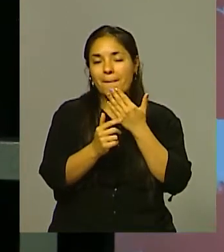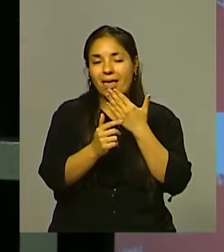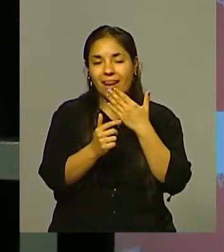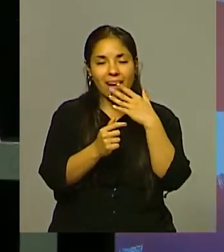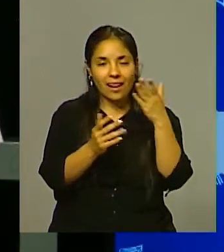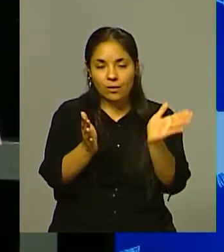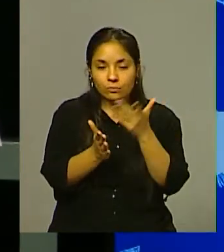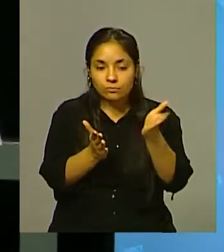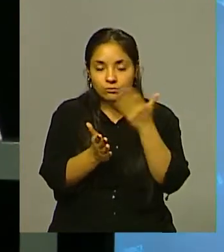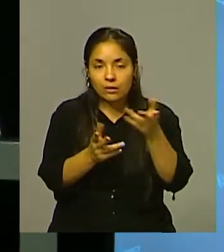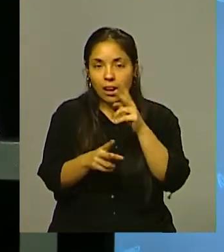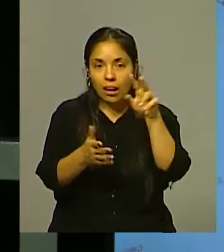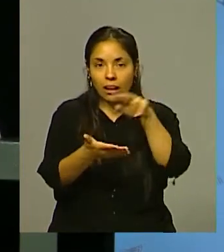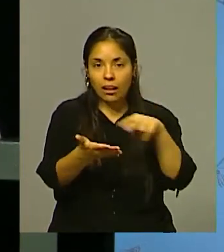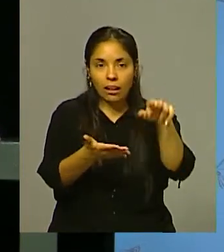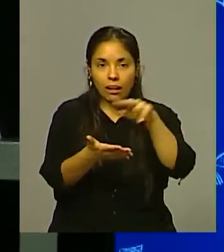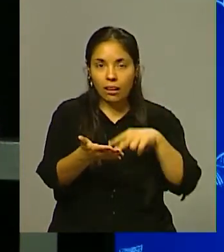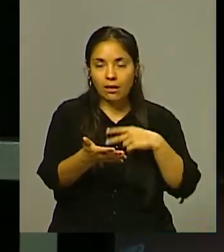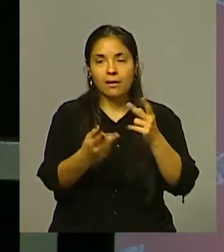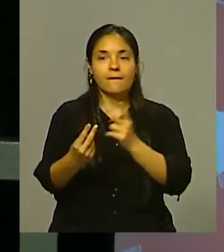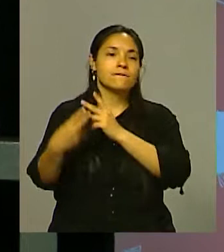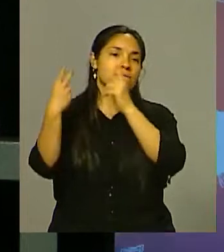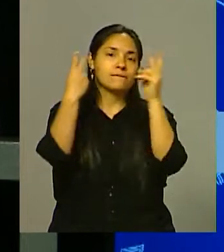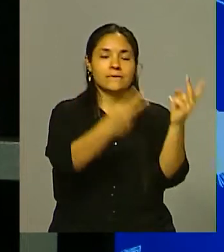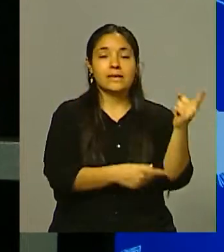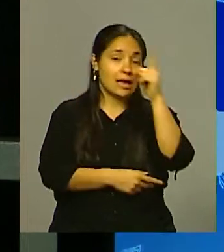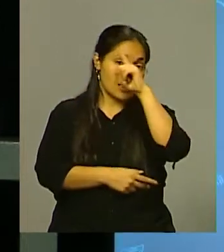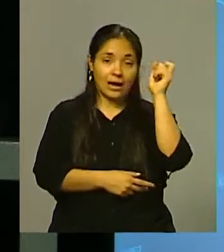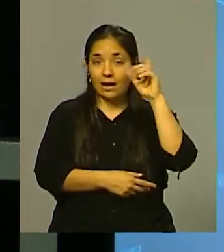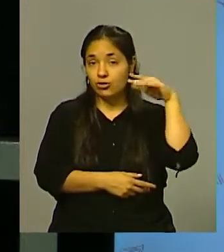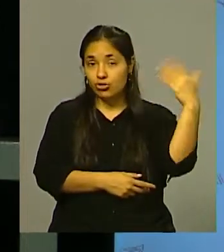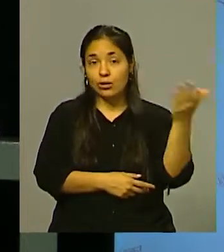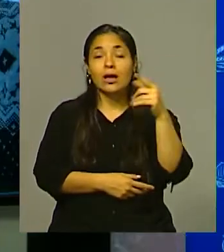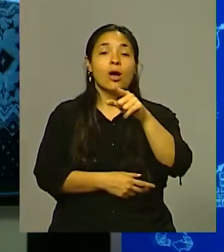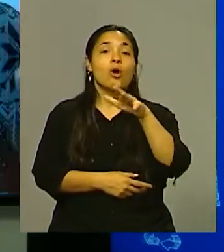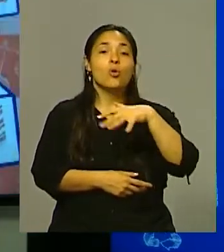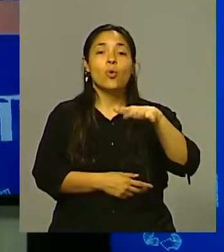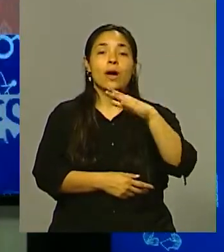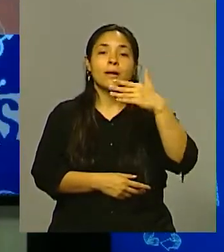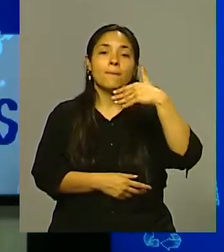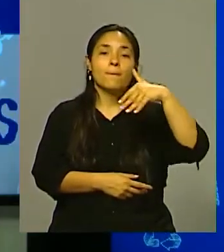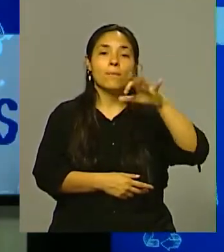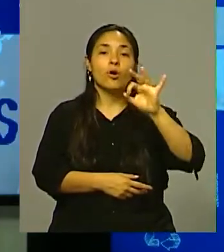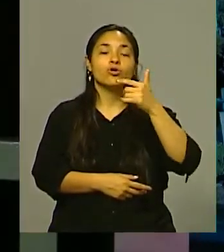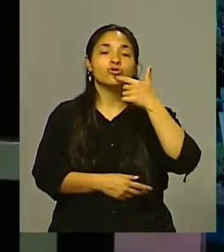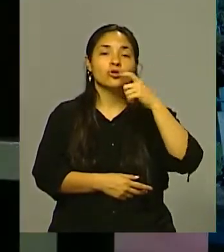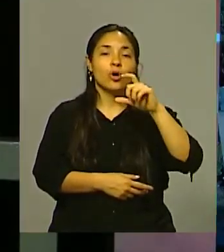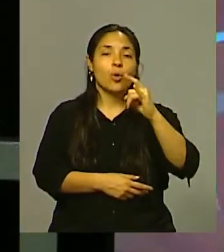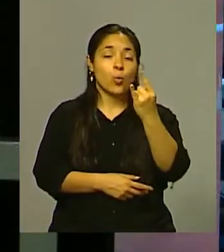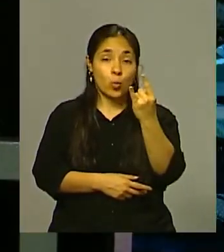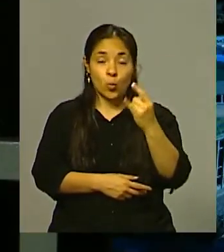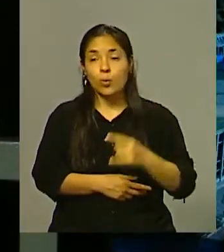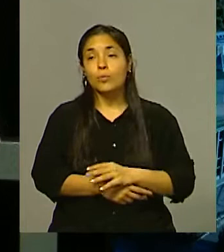desde el de las brigadas internacionales que está en Moscú, el de Bata